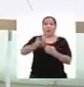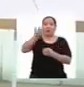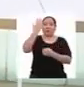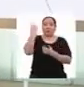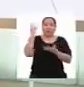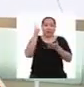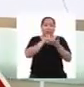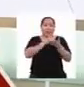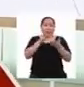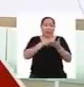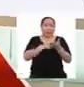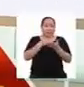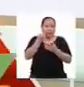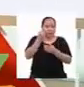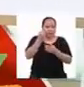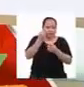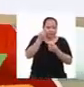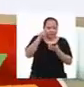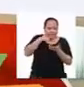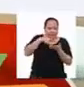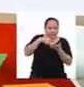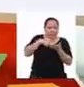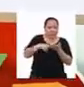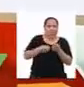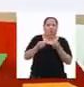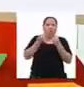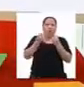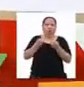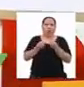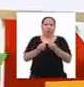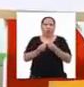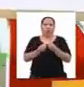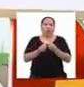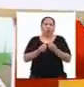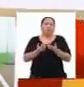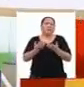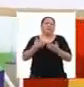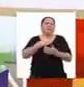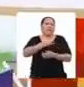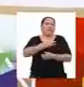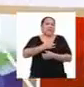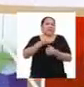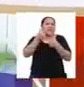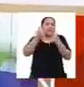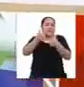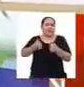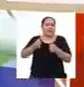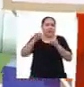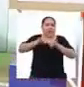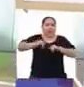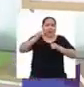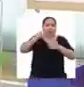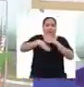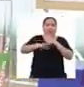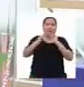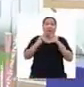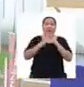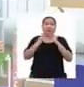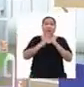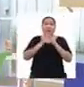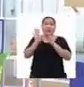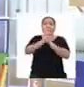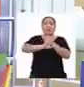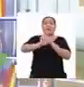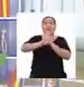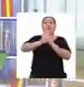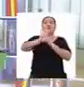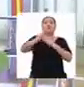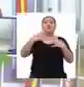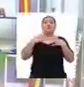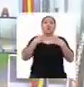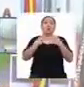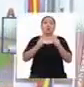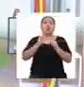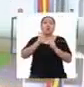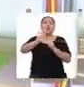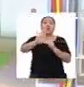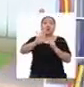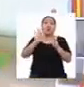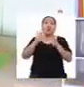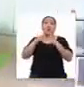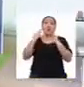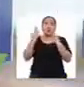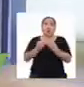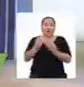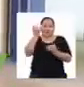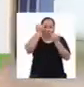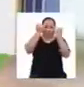leímos y comentamos el texto Cómo sobrellevar el aislamiento en casa y proteger tu salud y la de tu familia. Ideas prácticas para